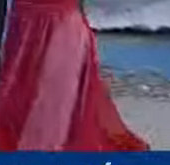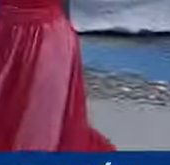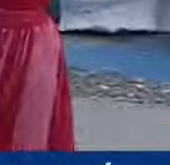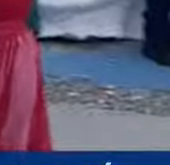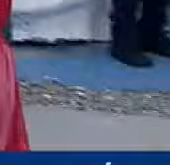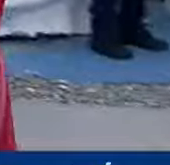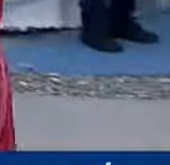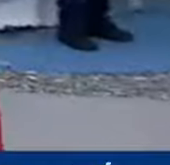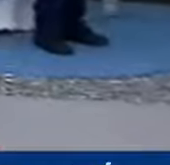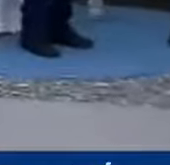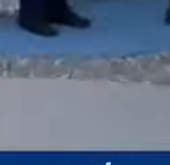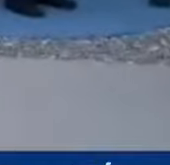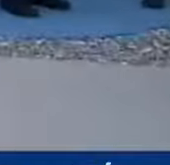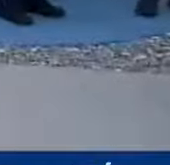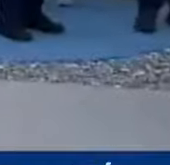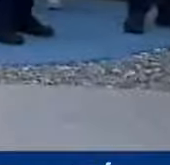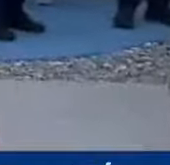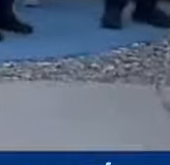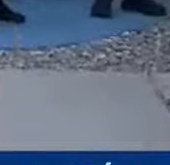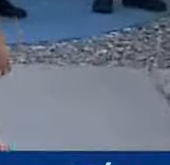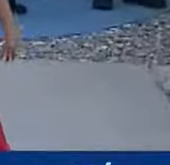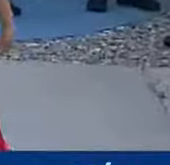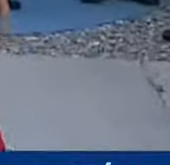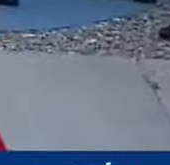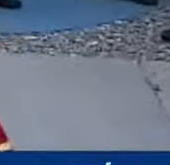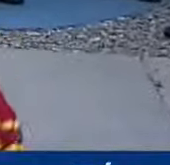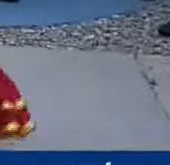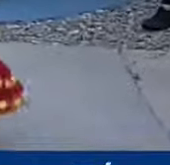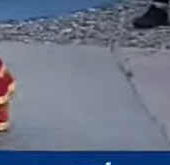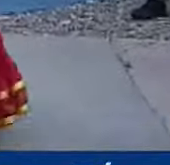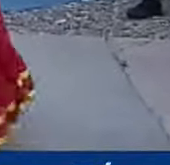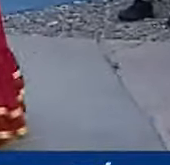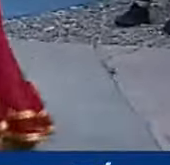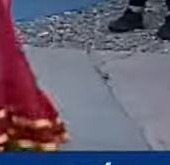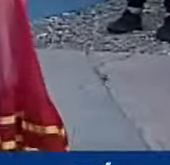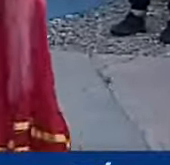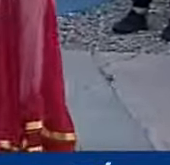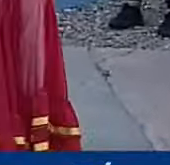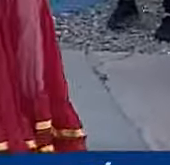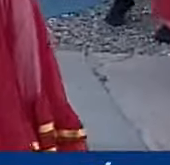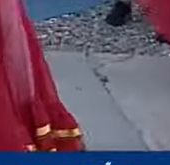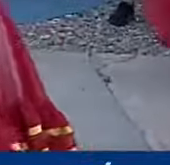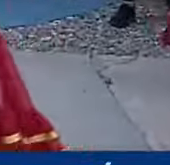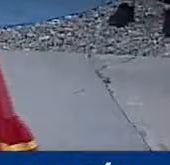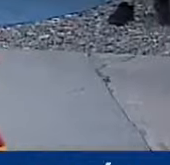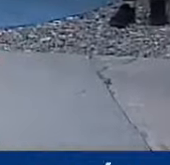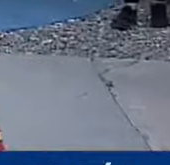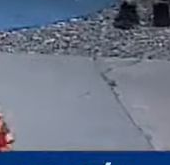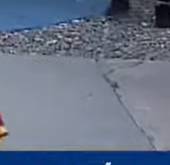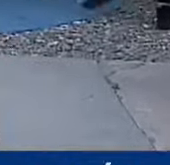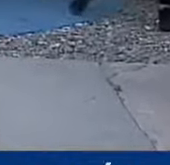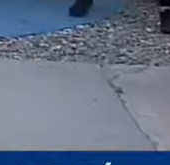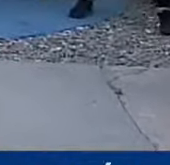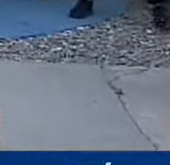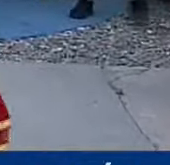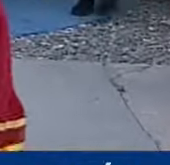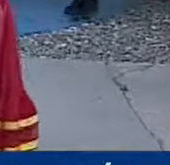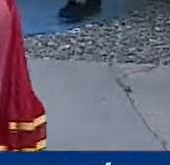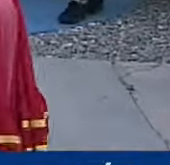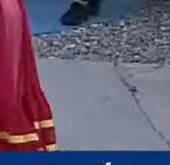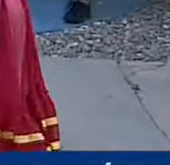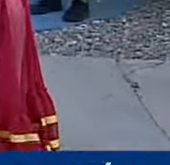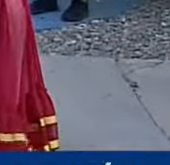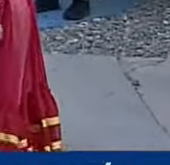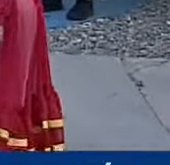dio vida en un soplo. Mujer, ¿qué ha sido joropo? Porque el joropo es